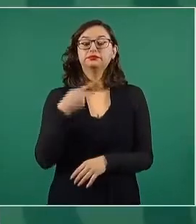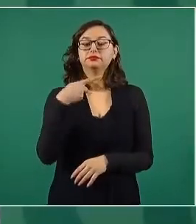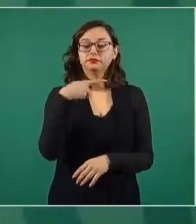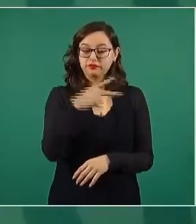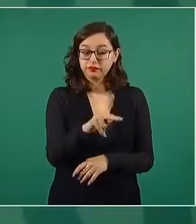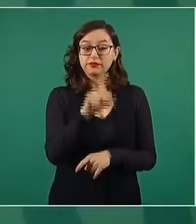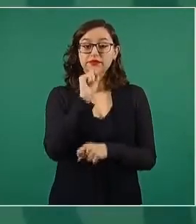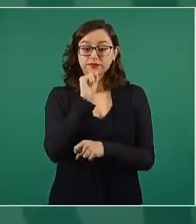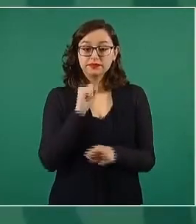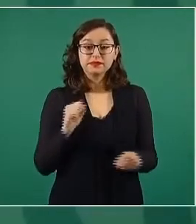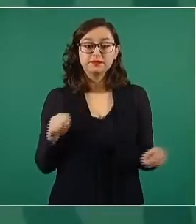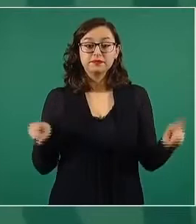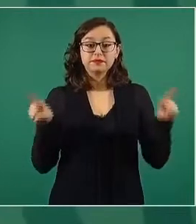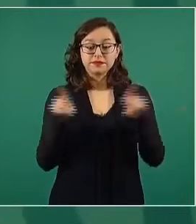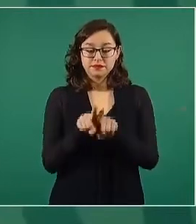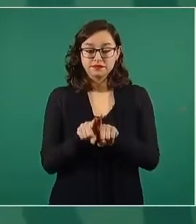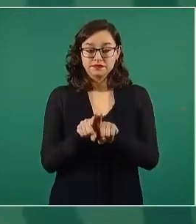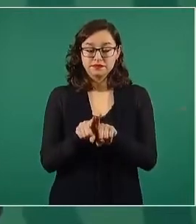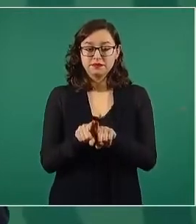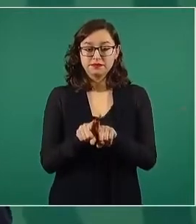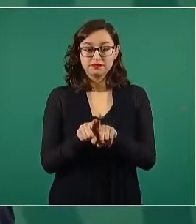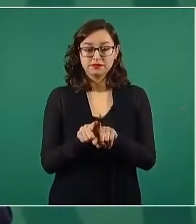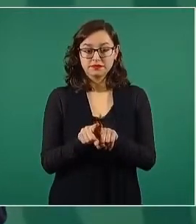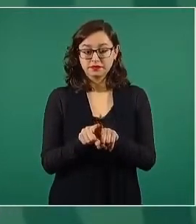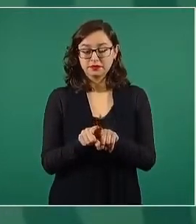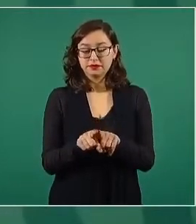fue porque